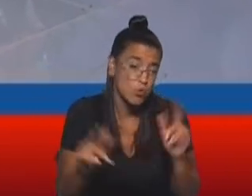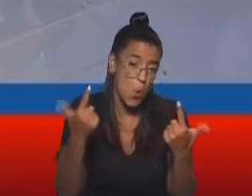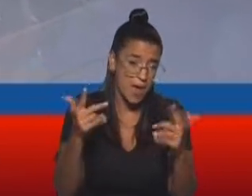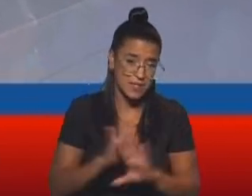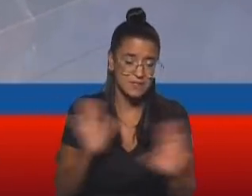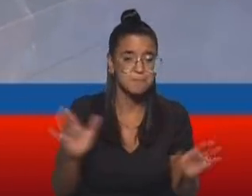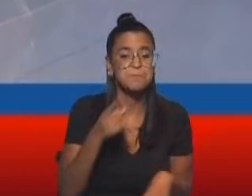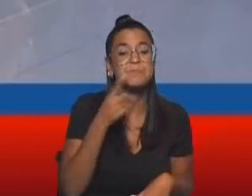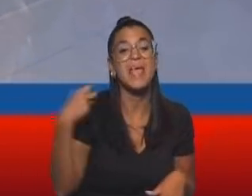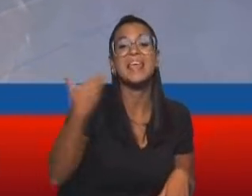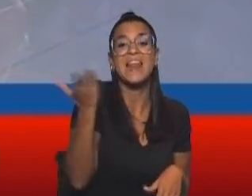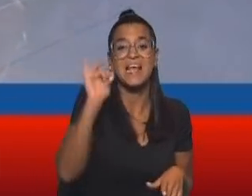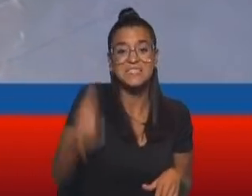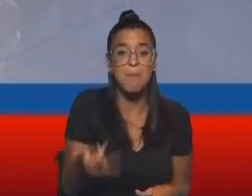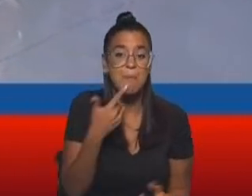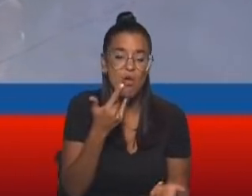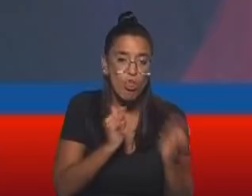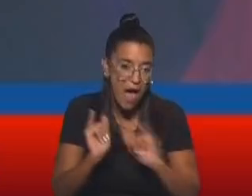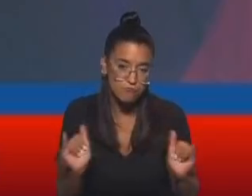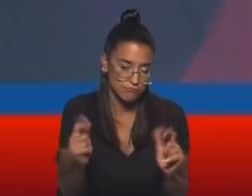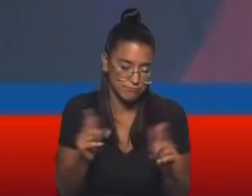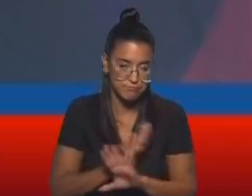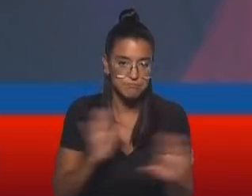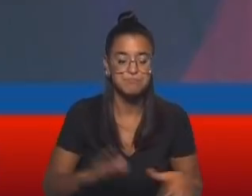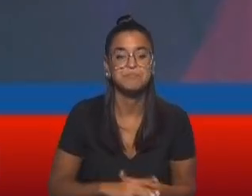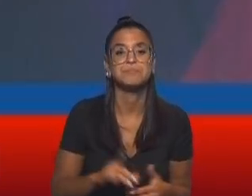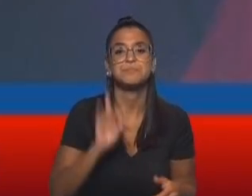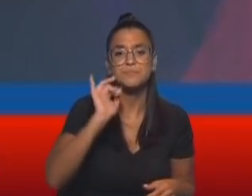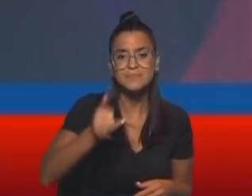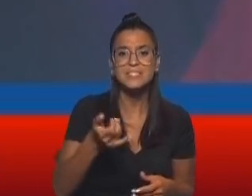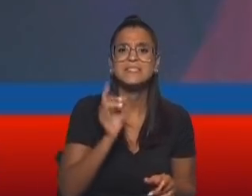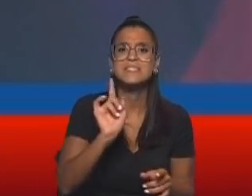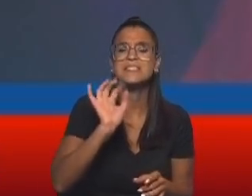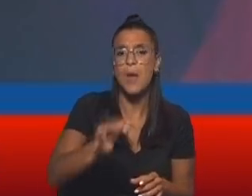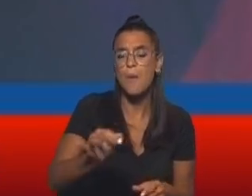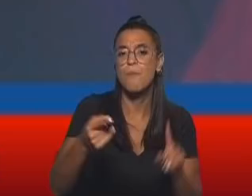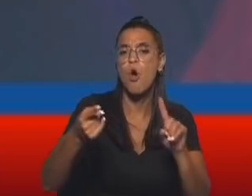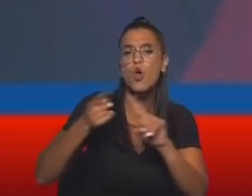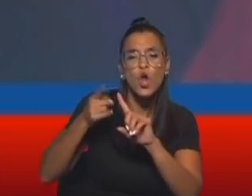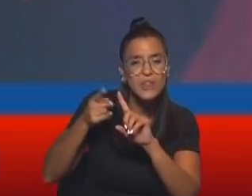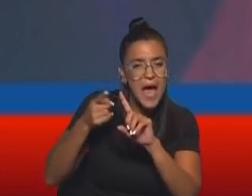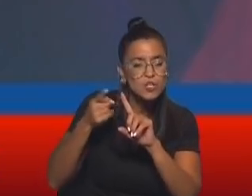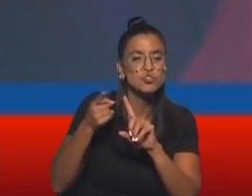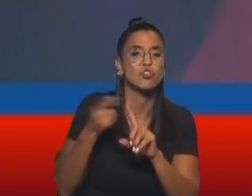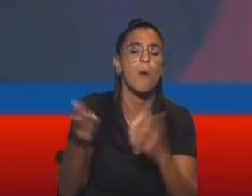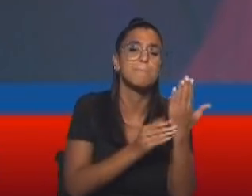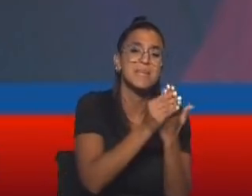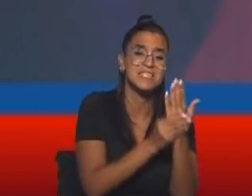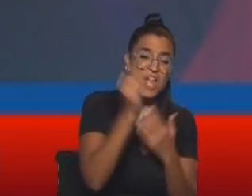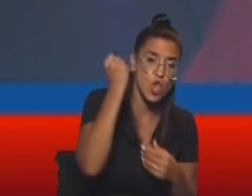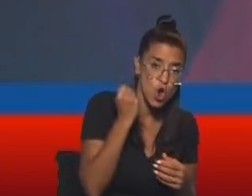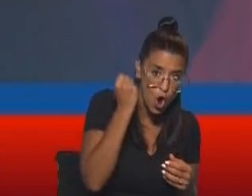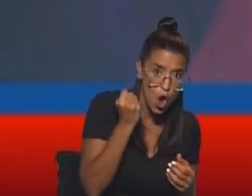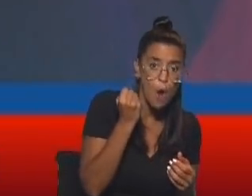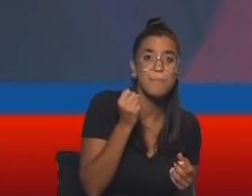términos generales, pero no hubo datos ahí. Sí sabemos que hay contactos permanentes en las últimas horas entre el Ministerio de Economía